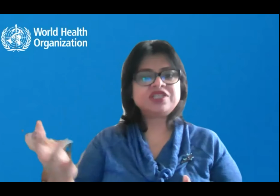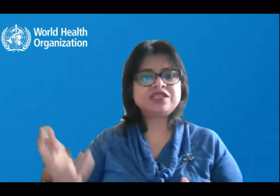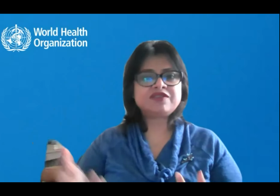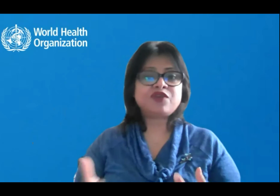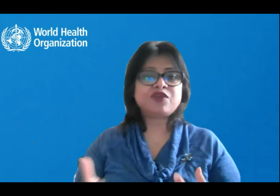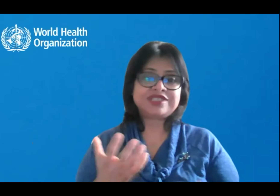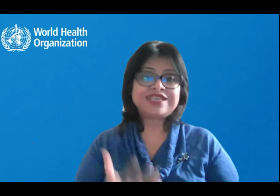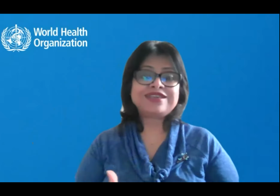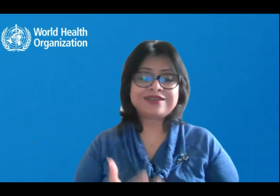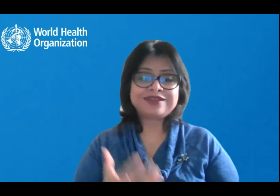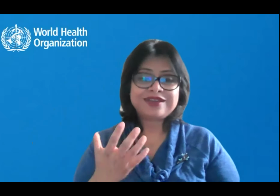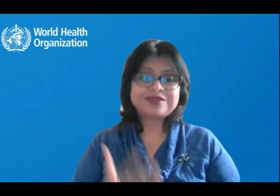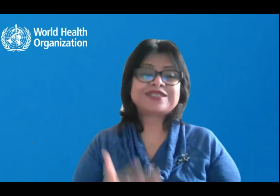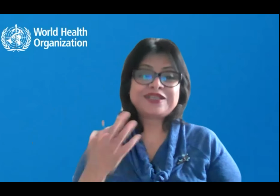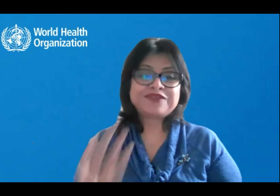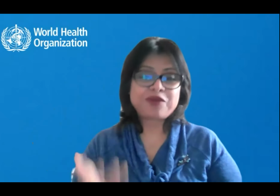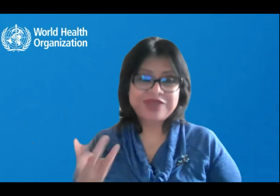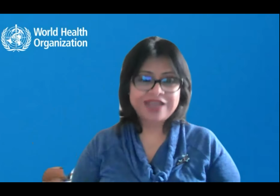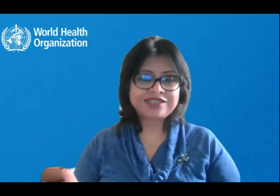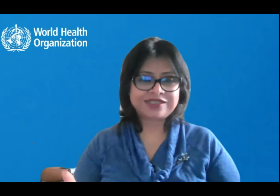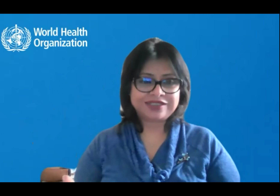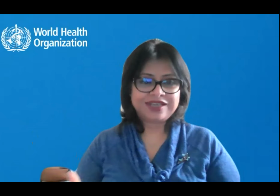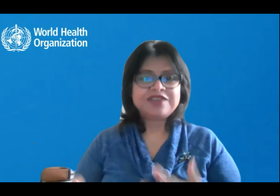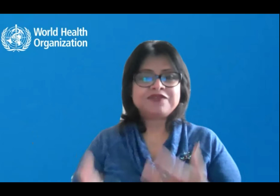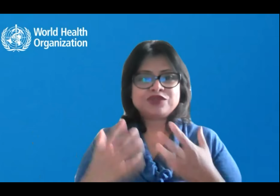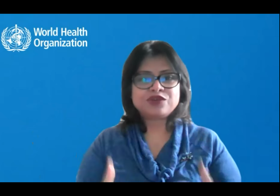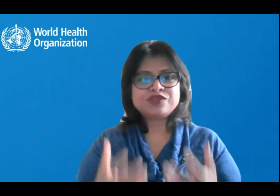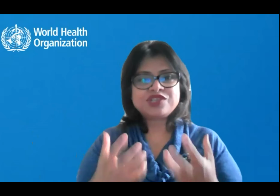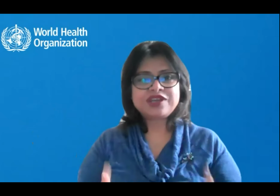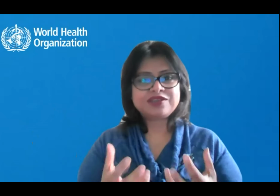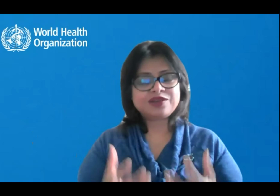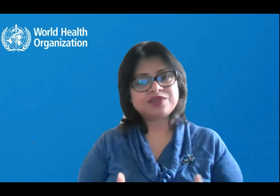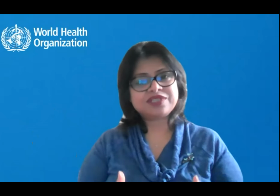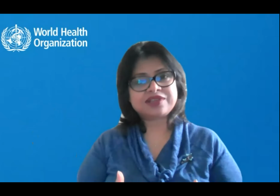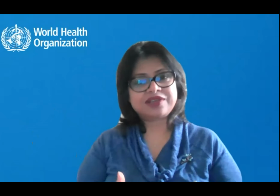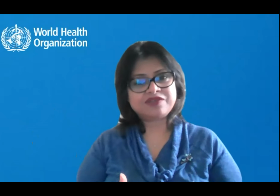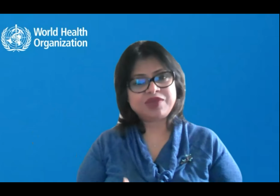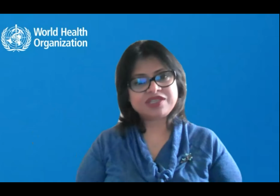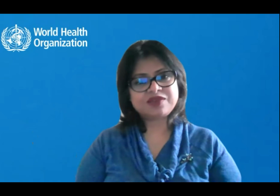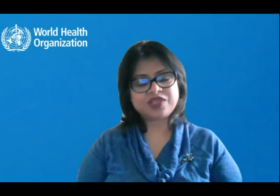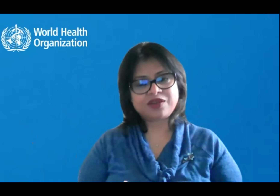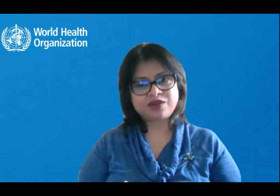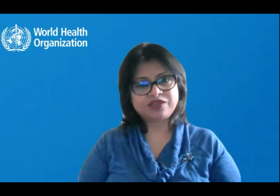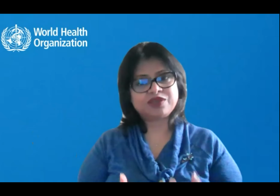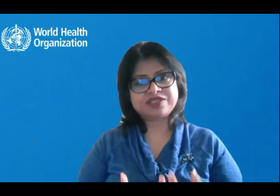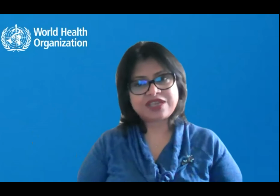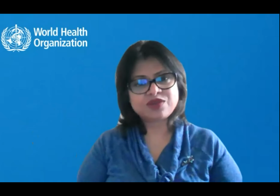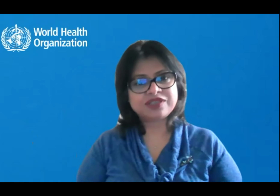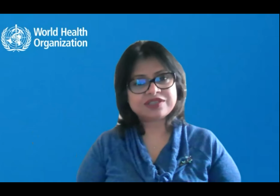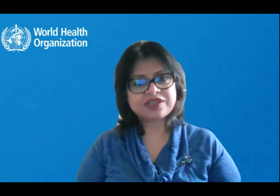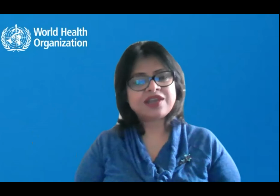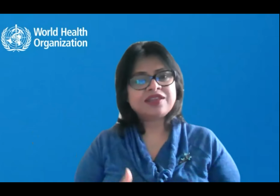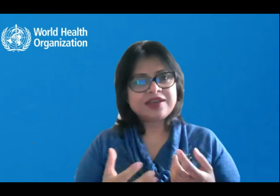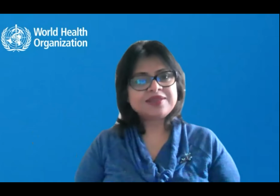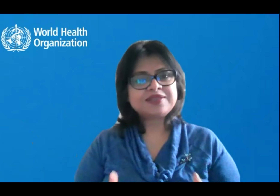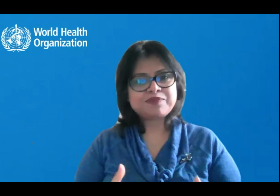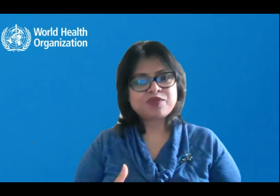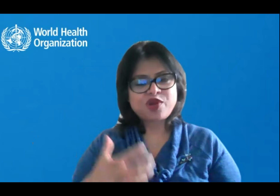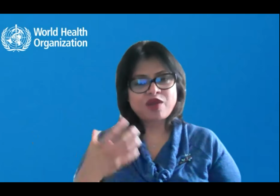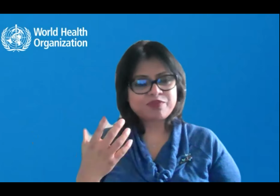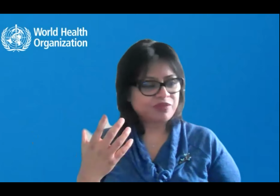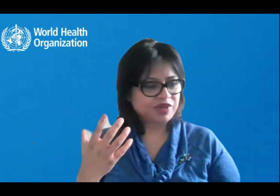una falsa idea, porque si uno comparte el perfil de riesgo, sí, hay más oportunidad de tener acciones conjuntas. Si uno